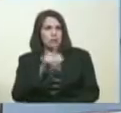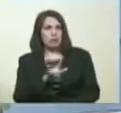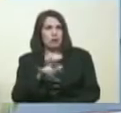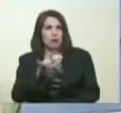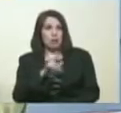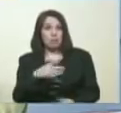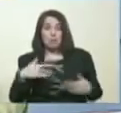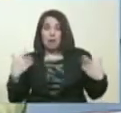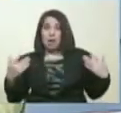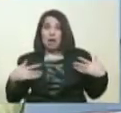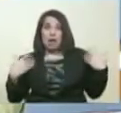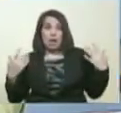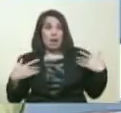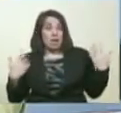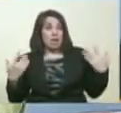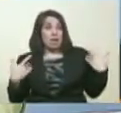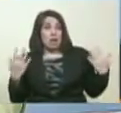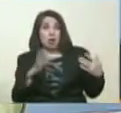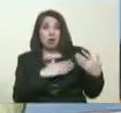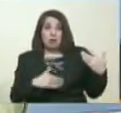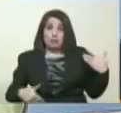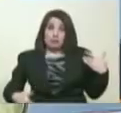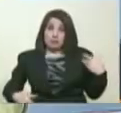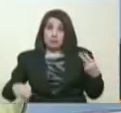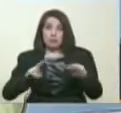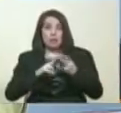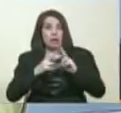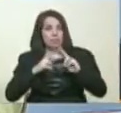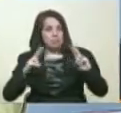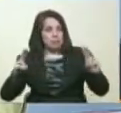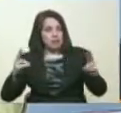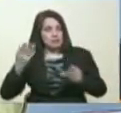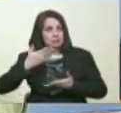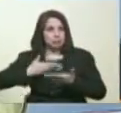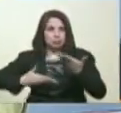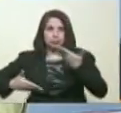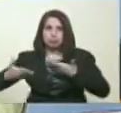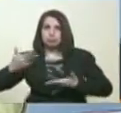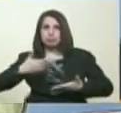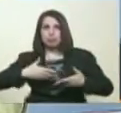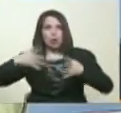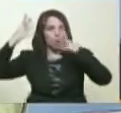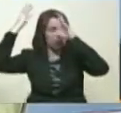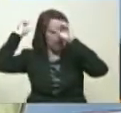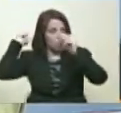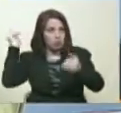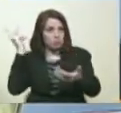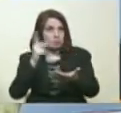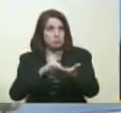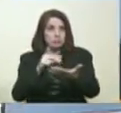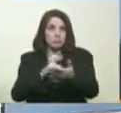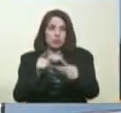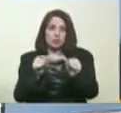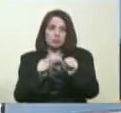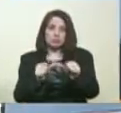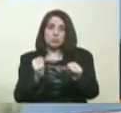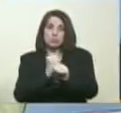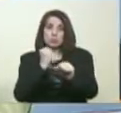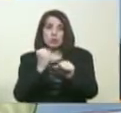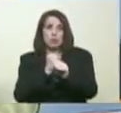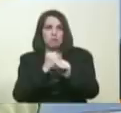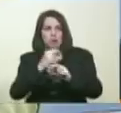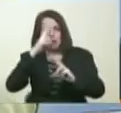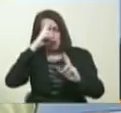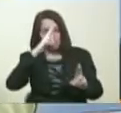alegra mucho con Mariano Rajoy haber hecho las paces, haber regresado los embajadores sobre la base del